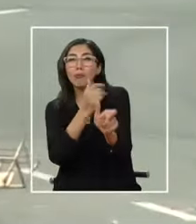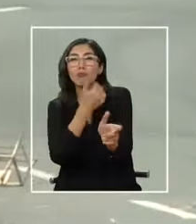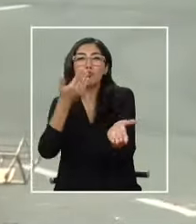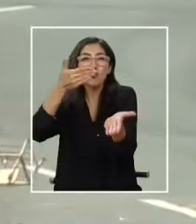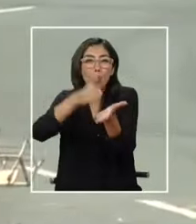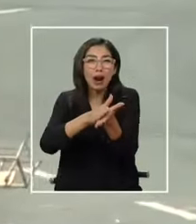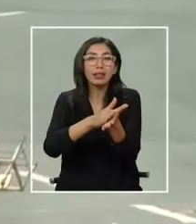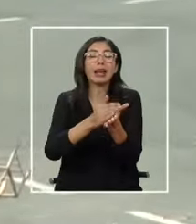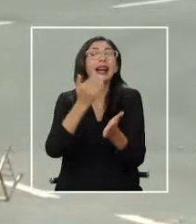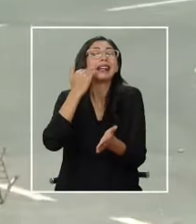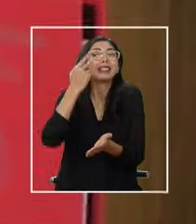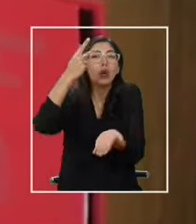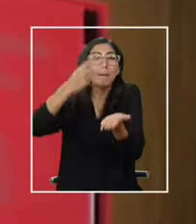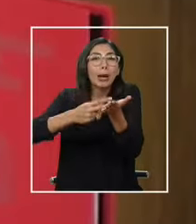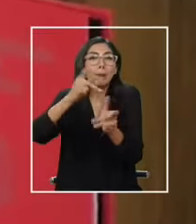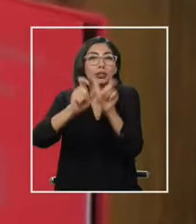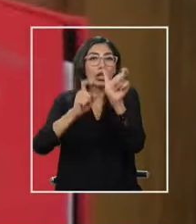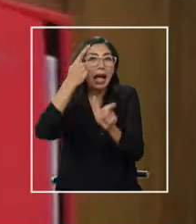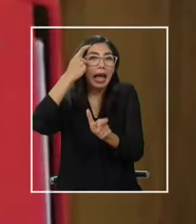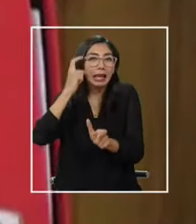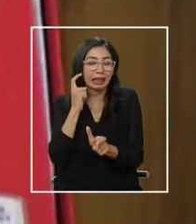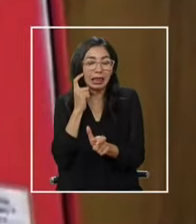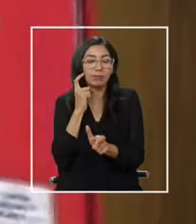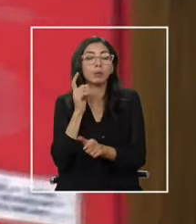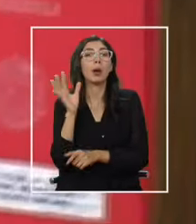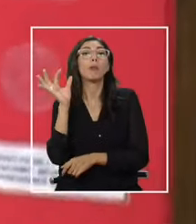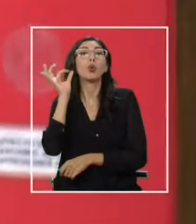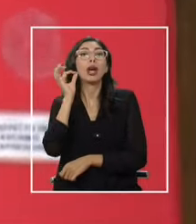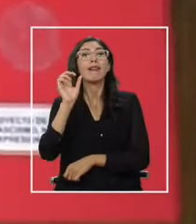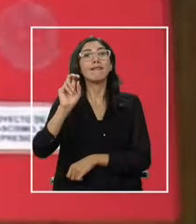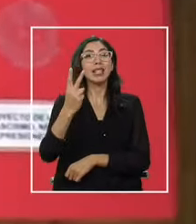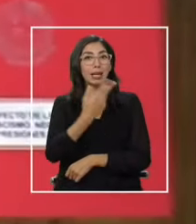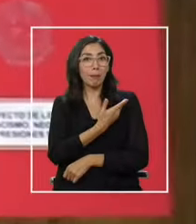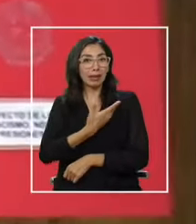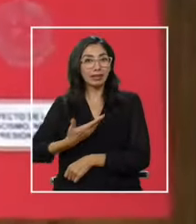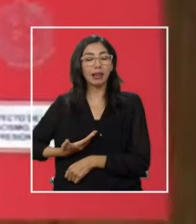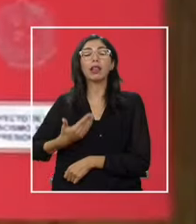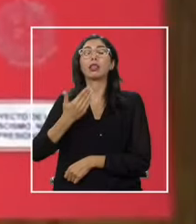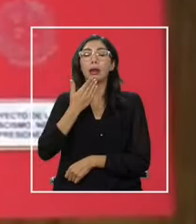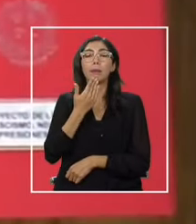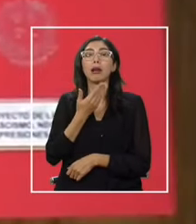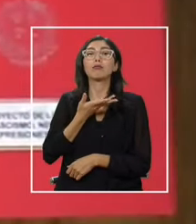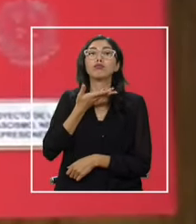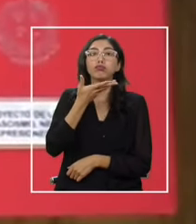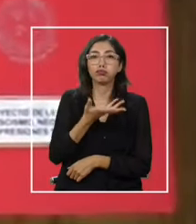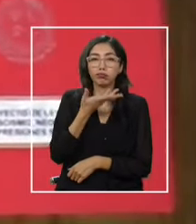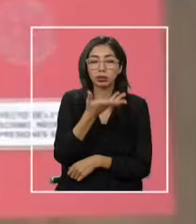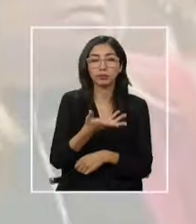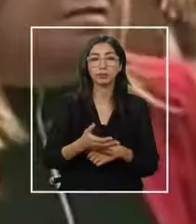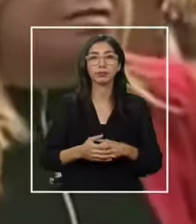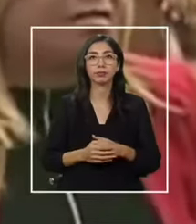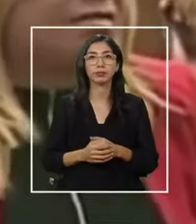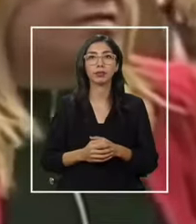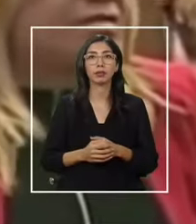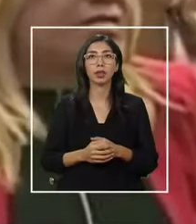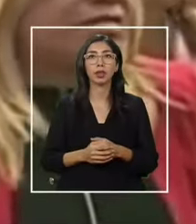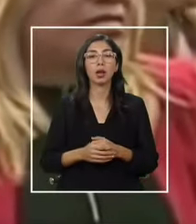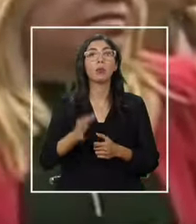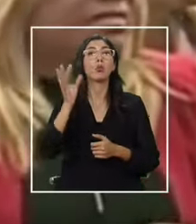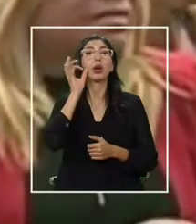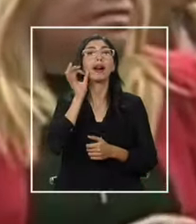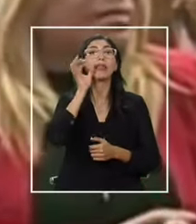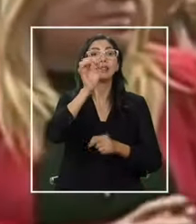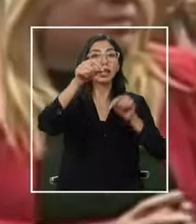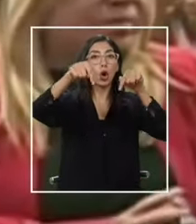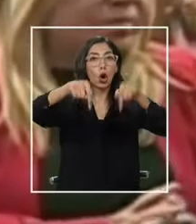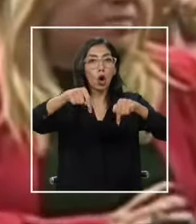2.000 lesionados. Durante su presentación, la vicepresidenta también dedicó palabras para la oposición. Y hoy se ha